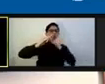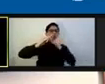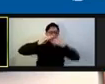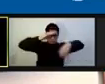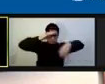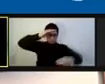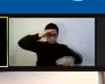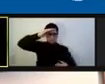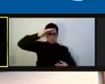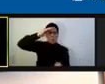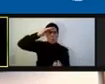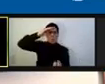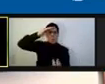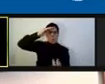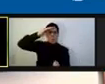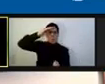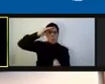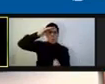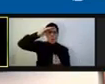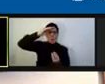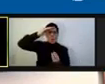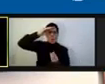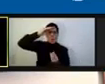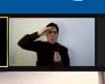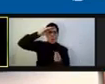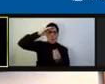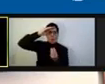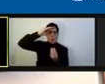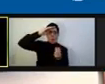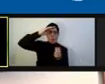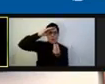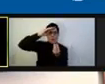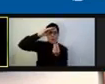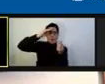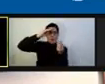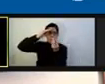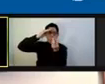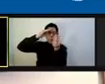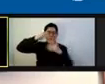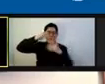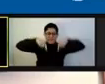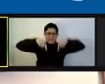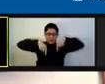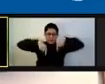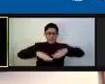da origen a las placas oceánicas, tectónicas oceánicas.